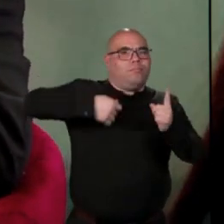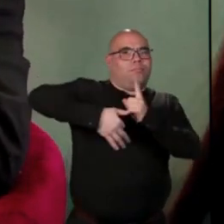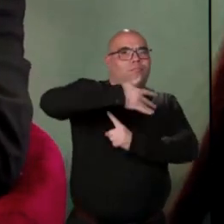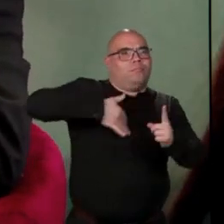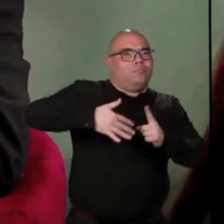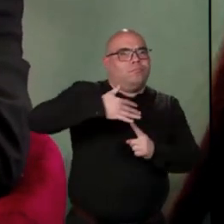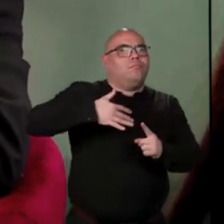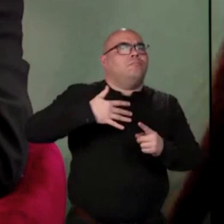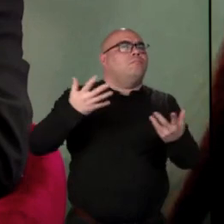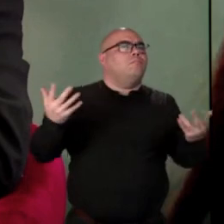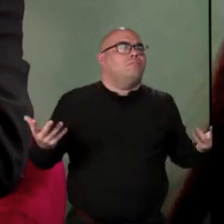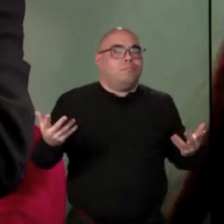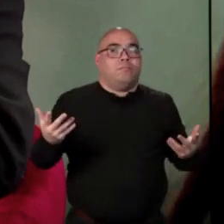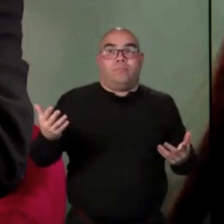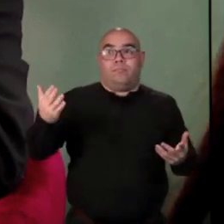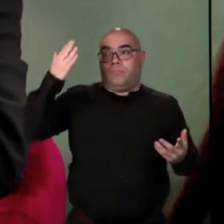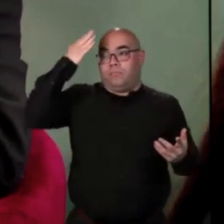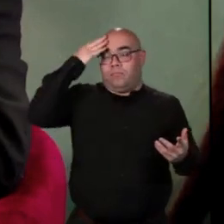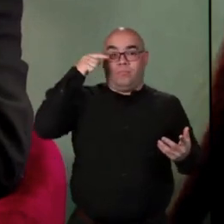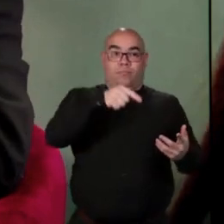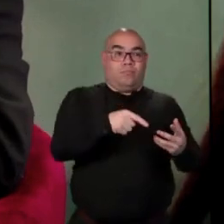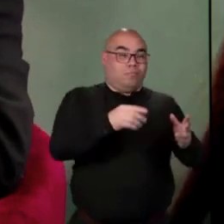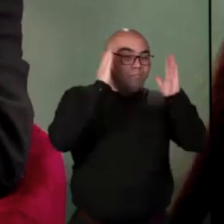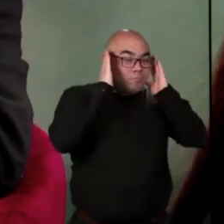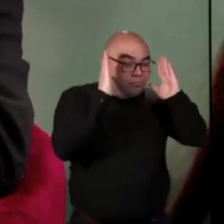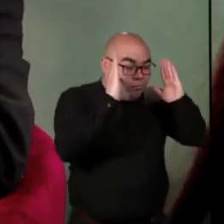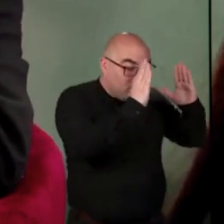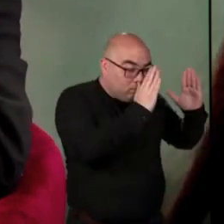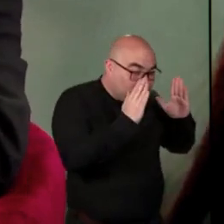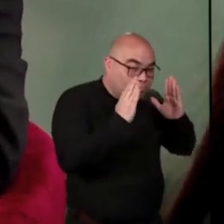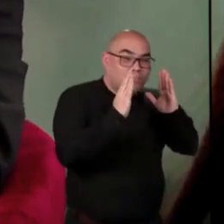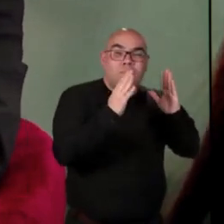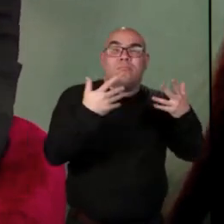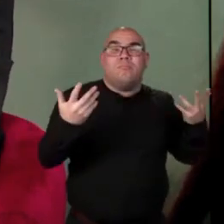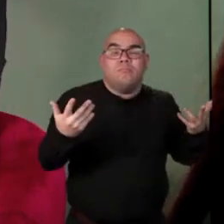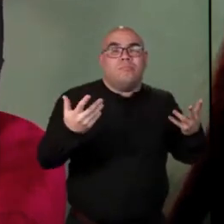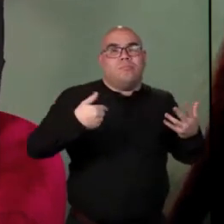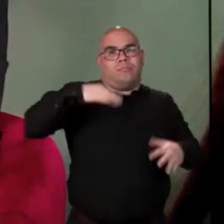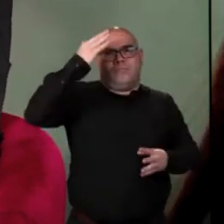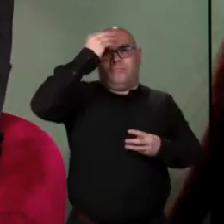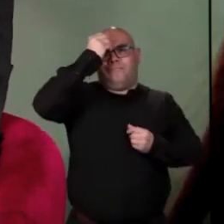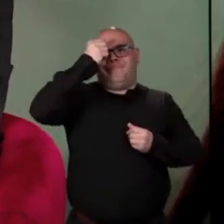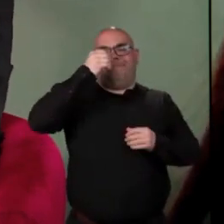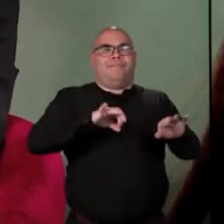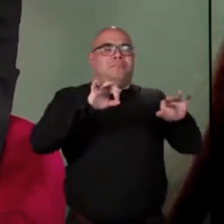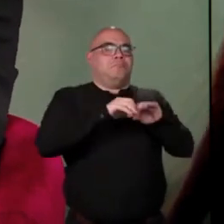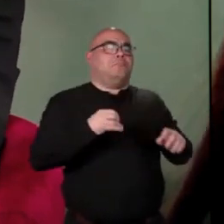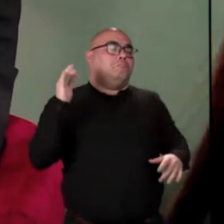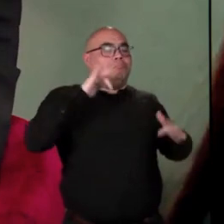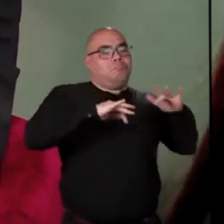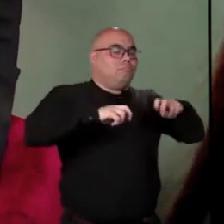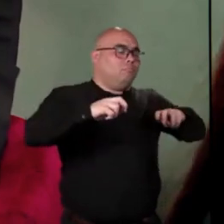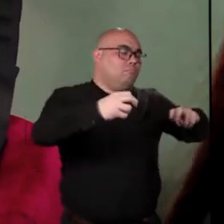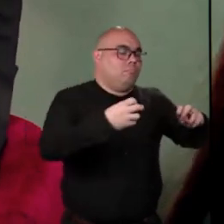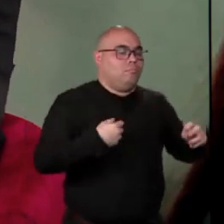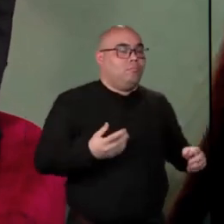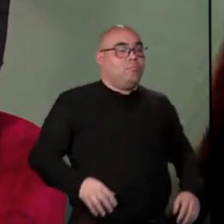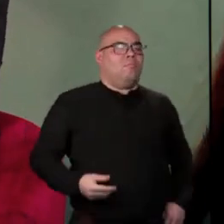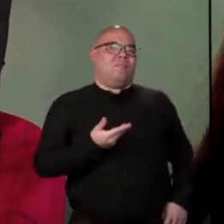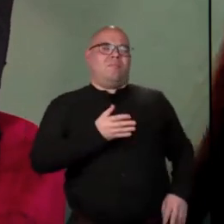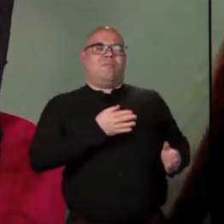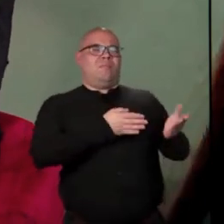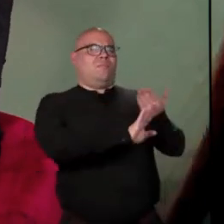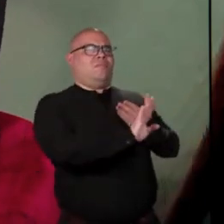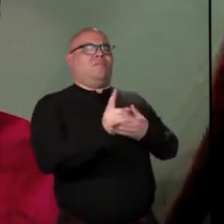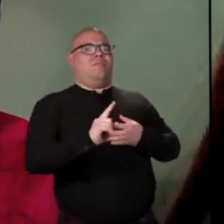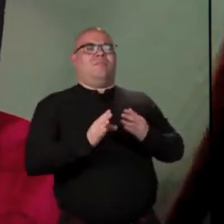Y destaca un valor muy importante, esa escucha generativa, es que normalmente llegamos a estas opciones de colaboración con prejuicios, con ideas